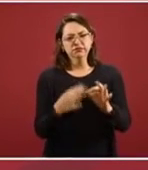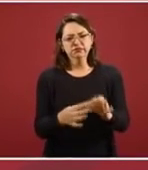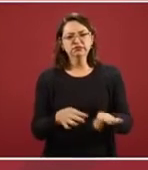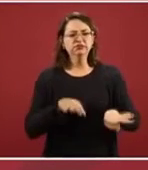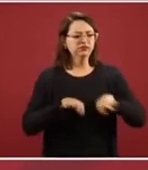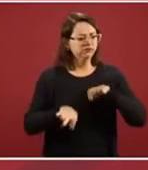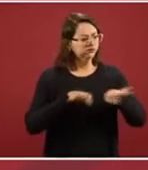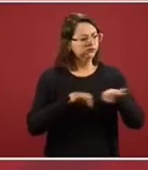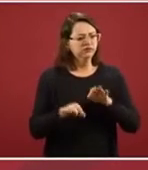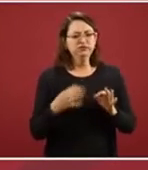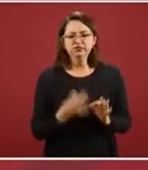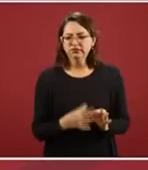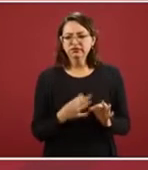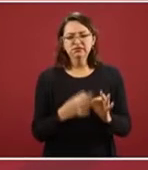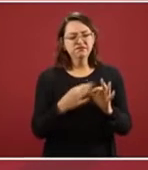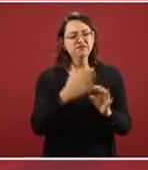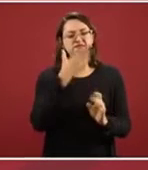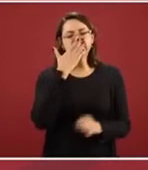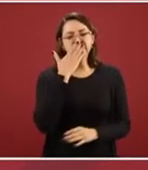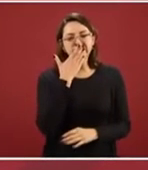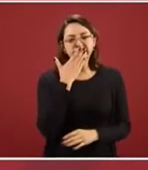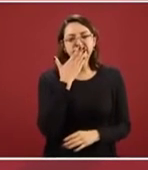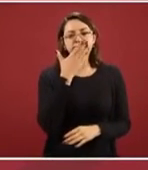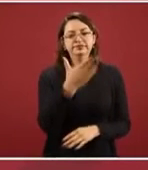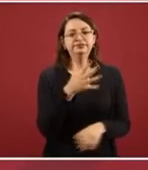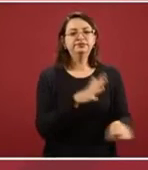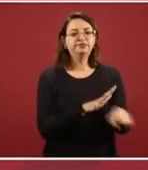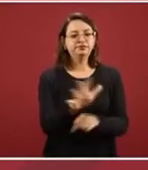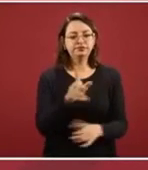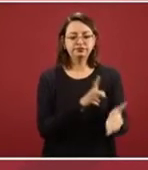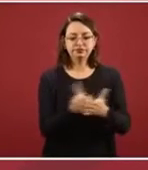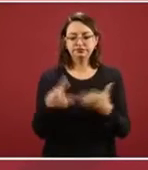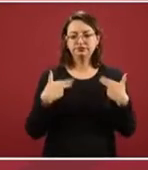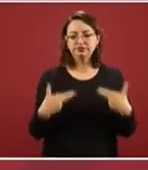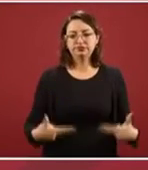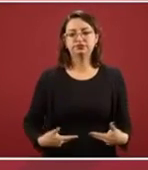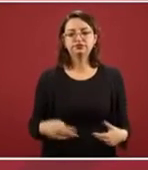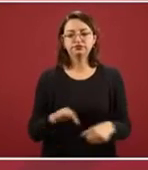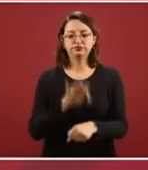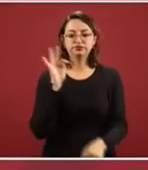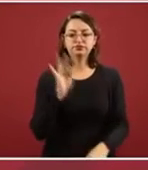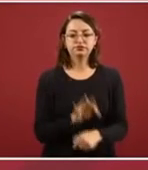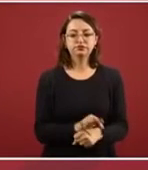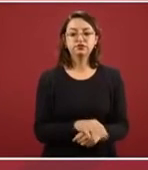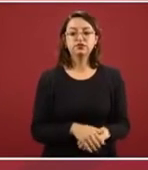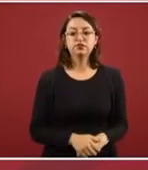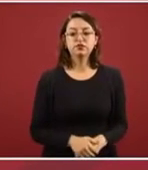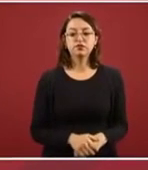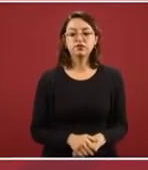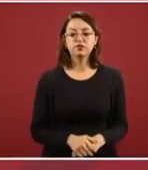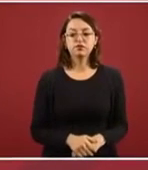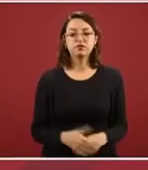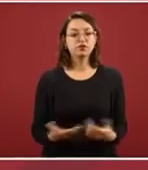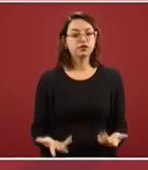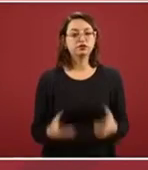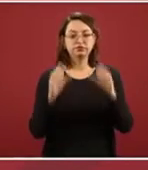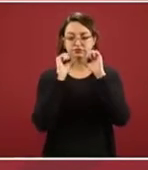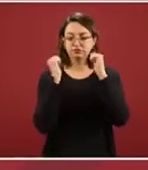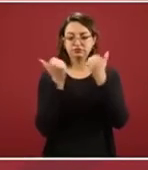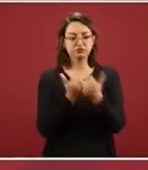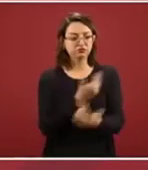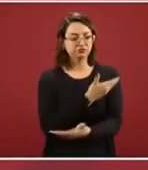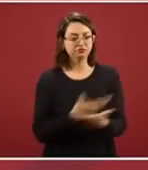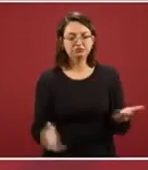función de defender derechos humanos, hay asociaciones que lo hacen hasta